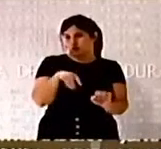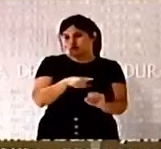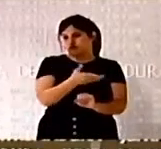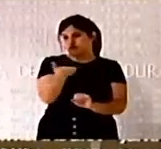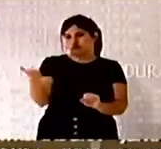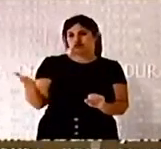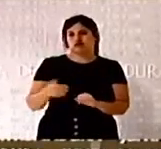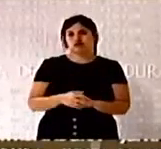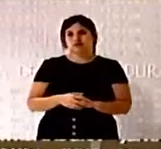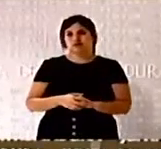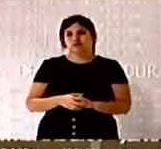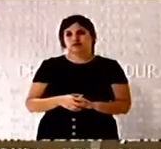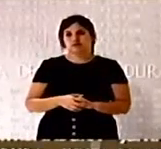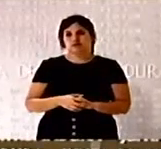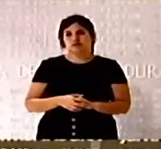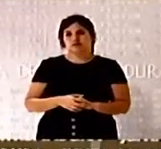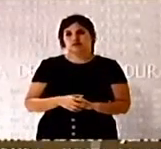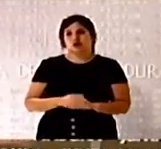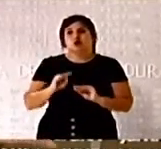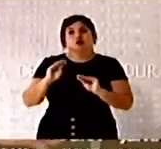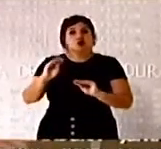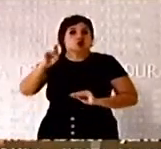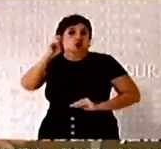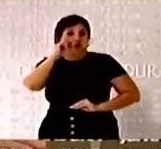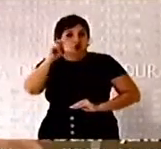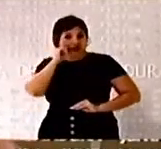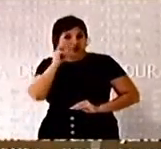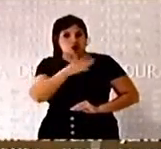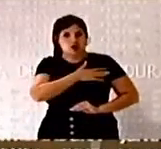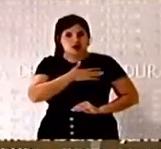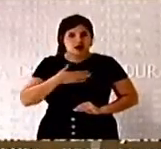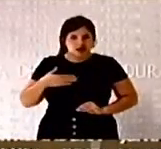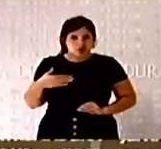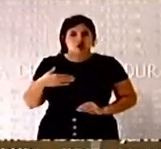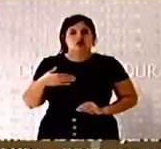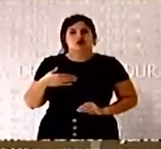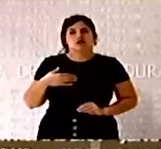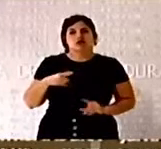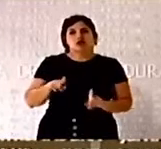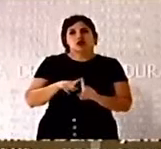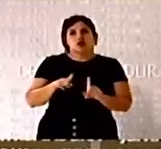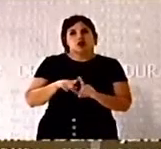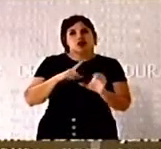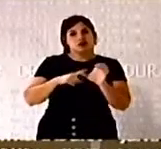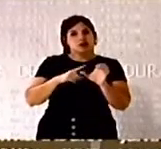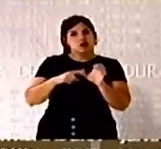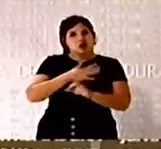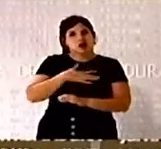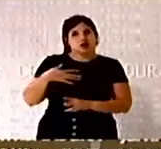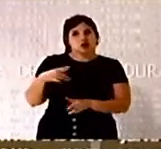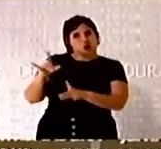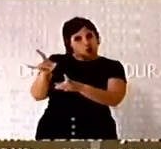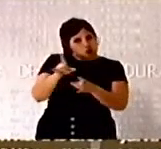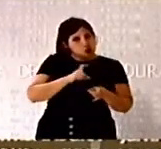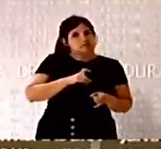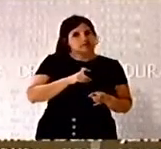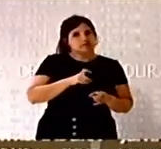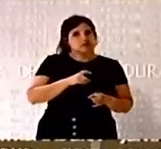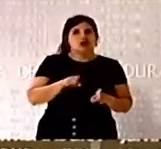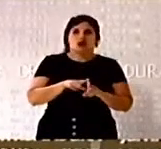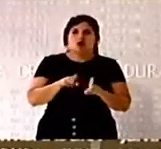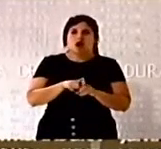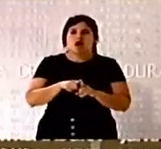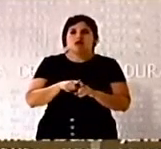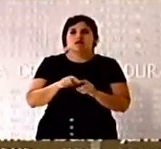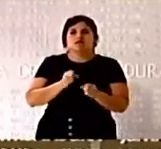de ese turismo que queremos que sea Extremadura, un turismo que apueste por